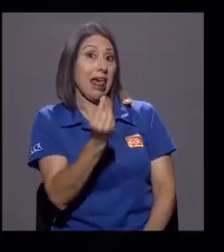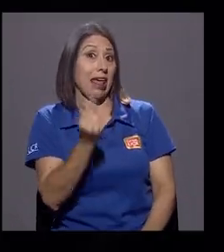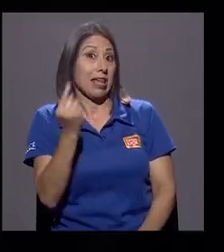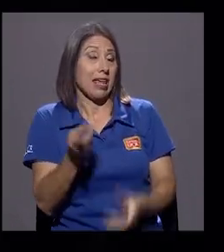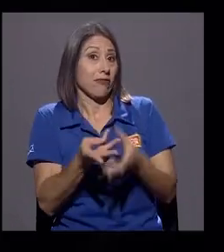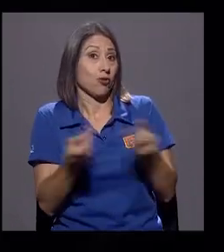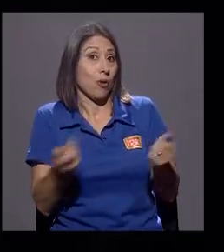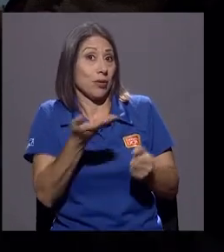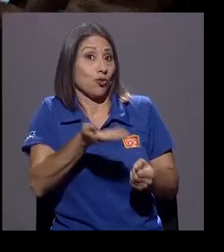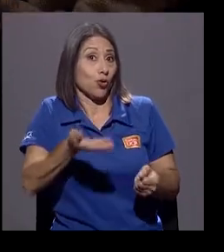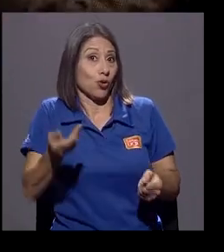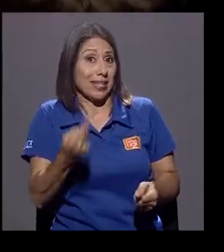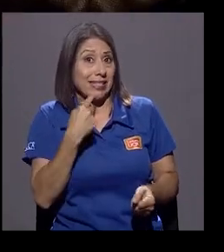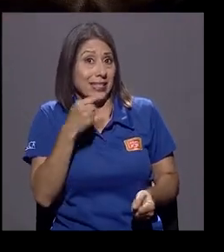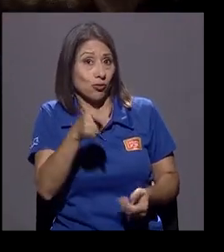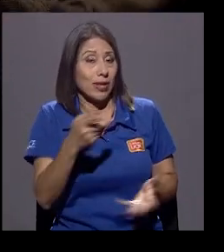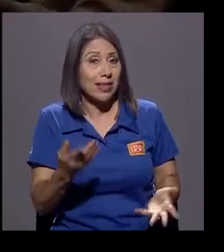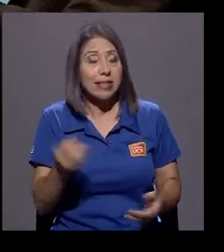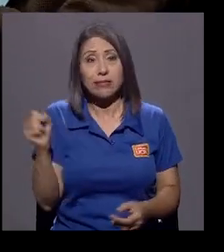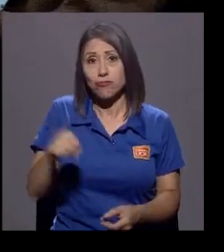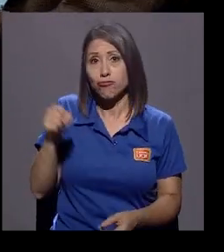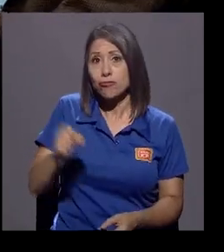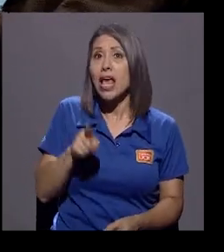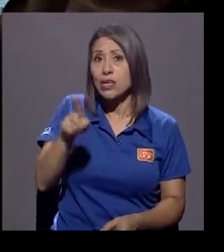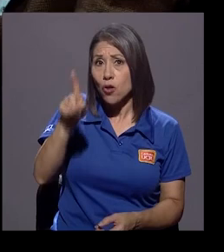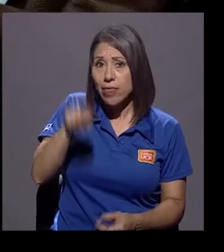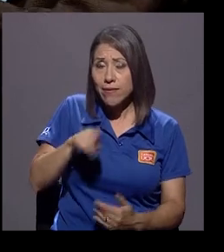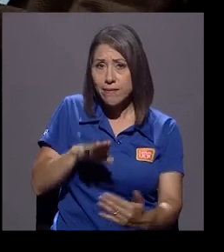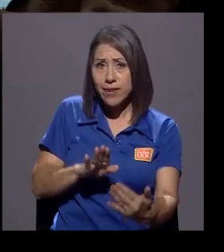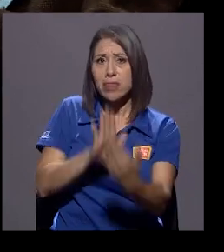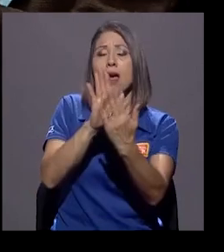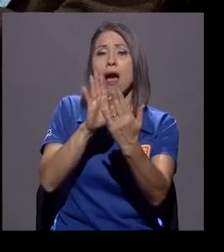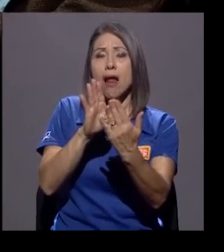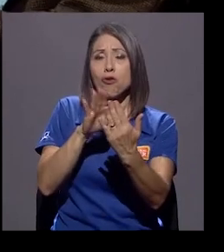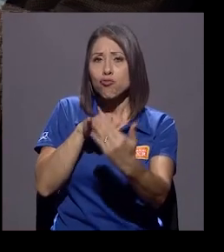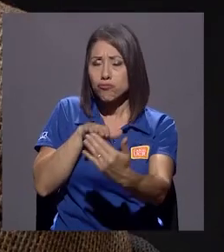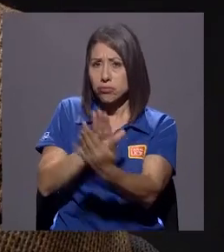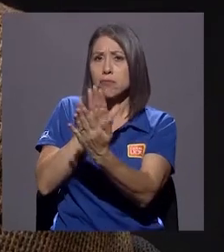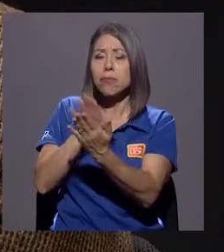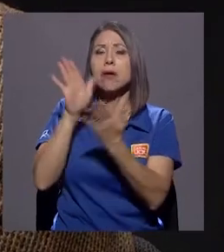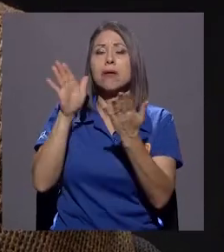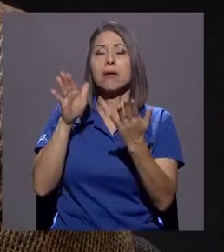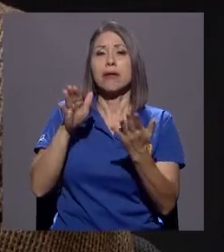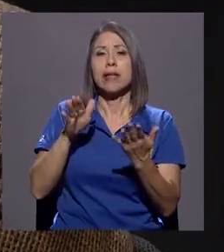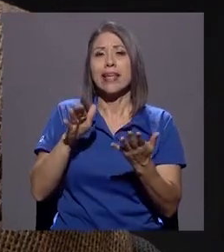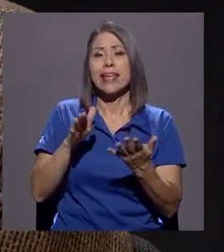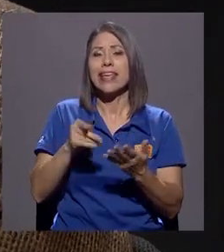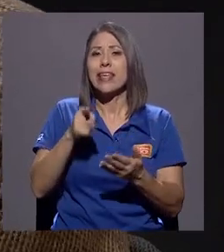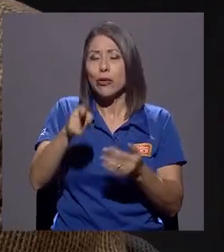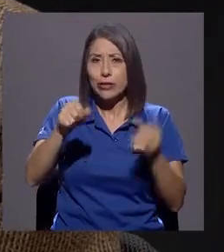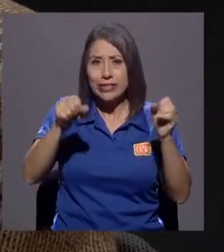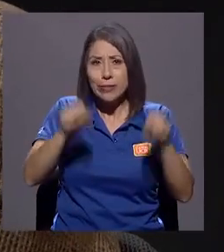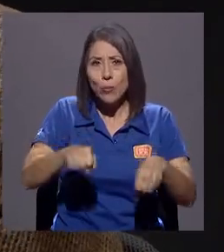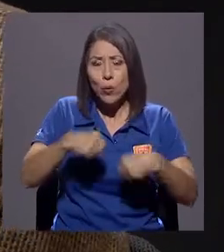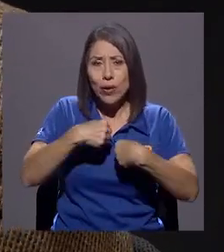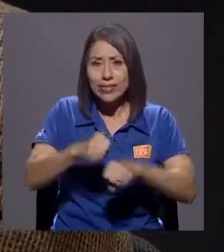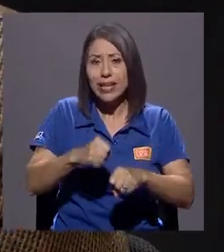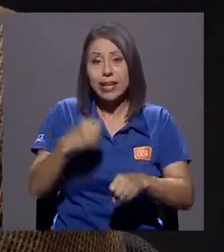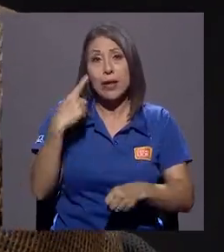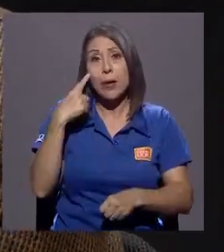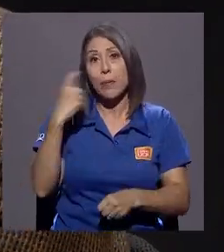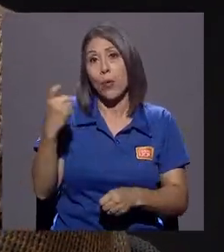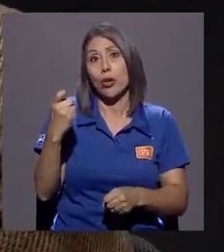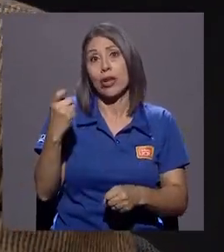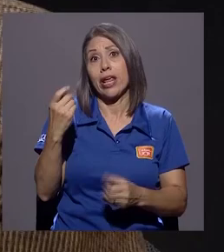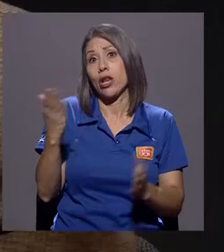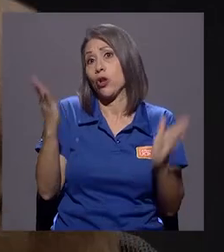10 están casi siempre en claro y eso habría que había que enfrentarlo en algún punto y donde donde se pudo hacer porque